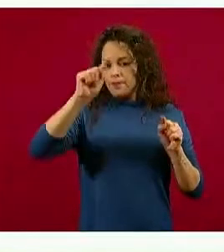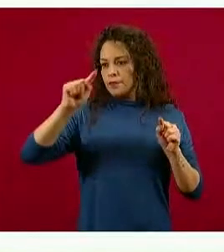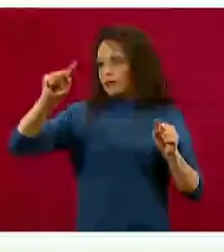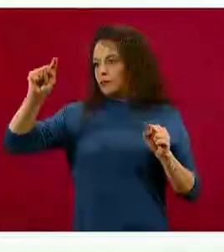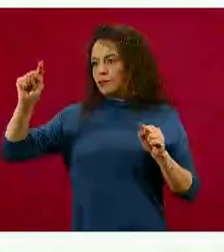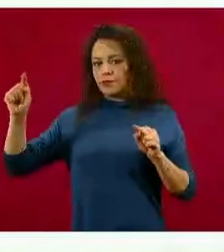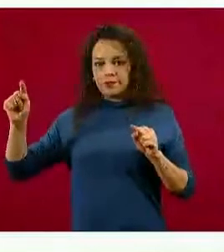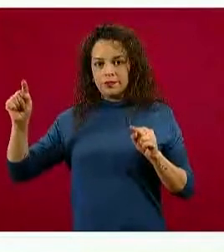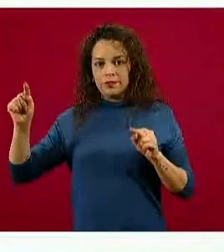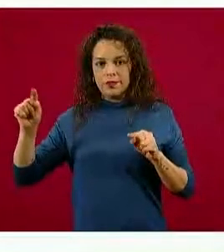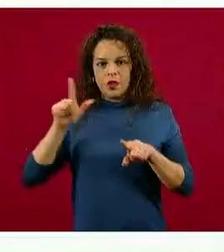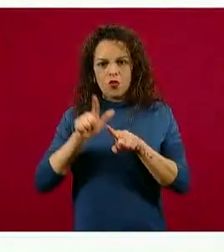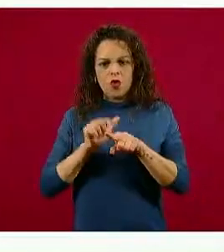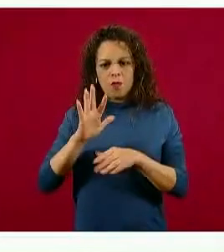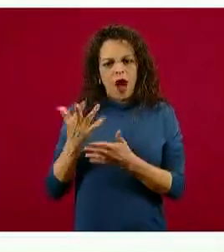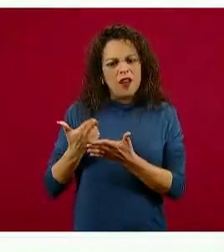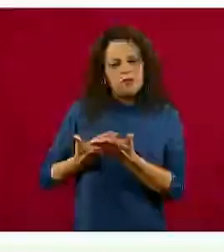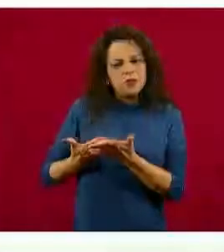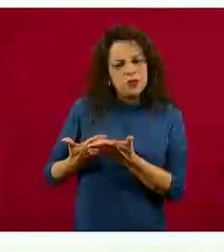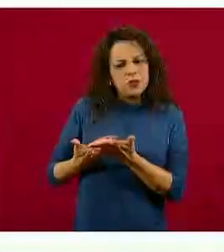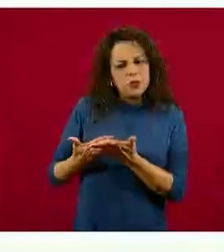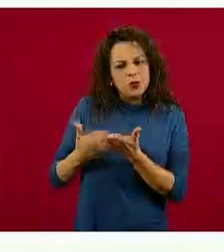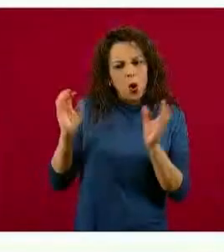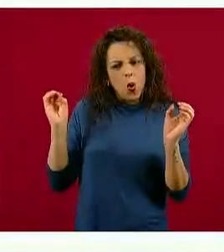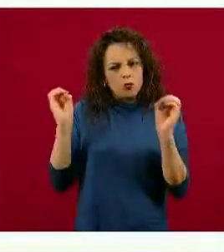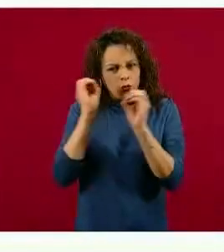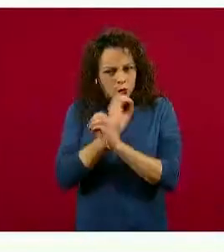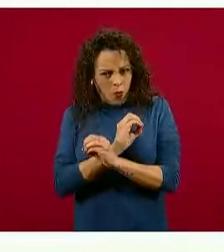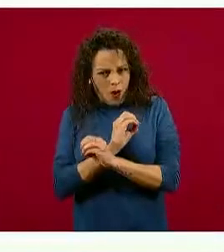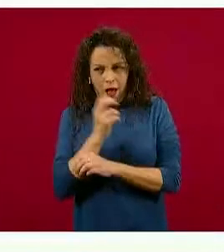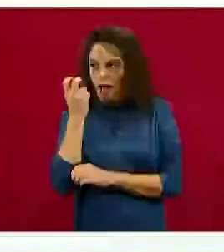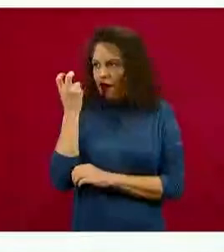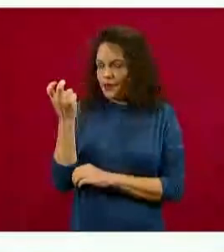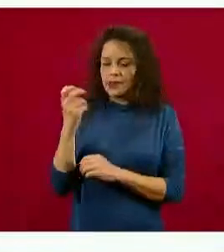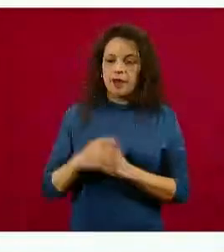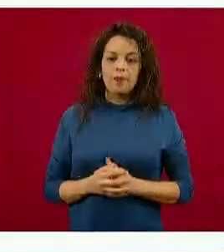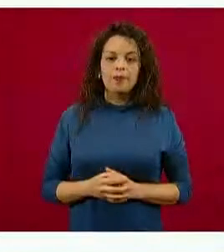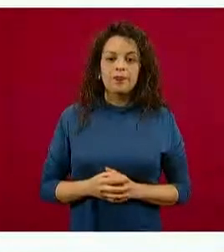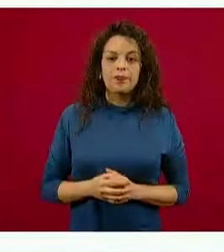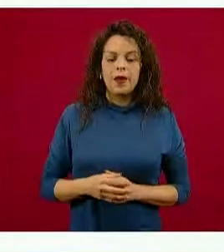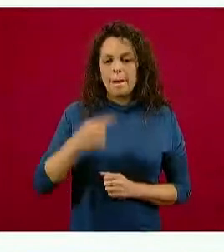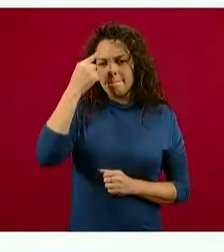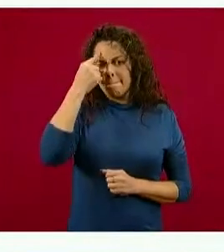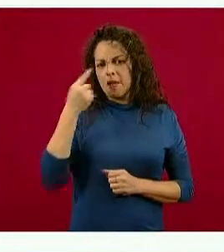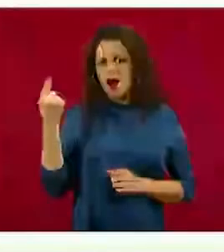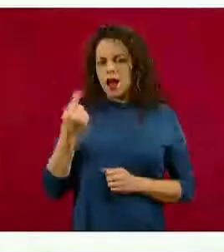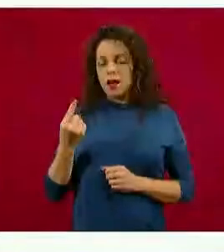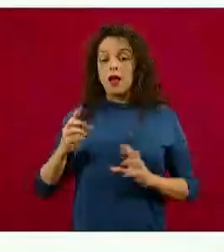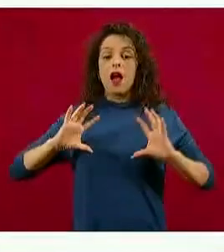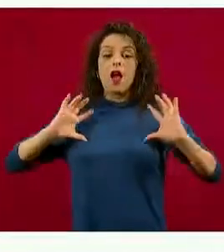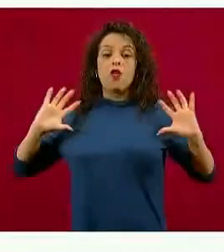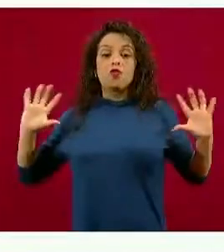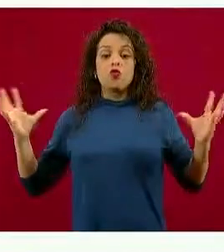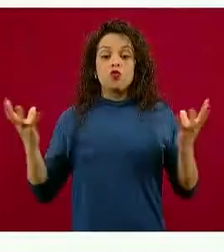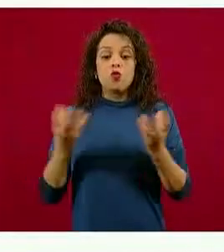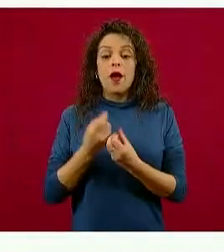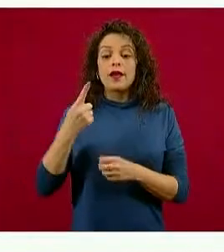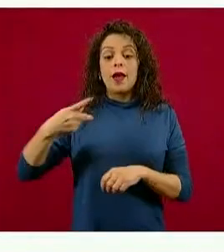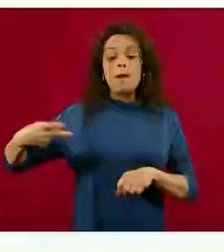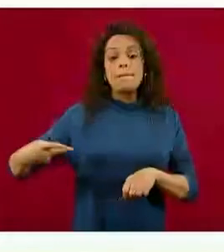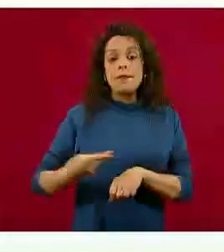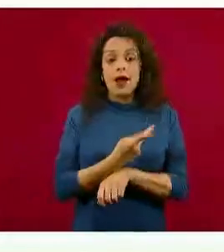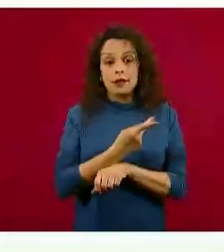poco de color rosa oscuro, es precisamente la graficamos con la totalidad de lo que ha sucedido. Es